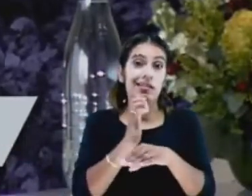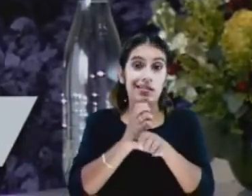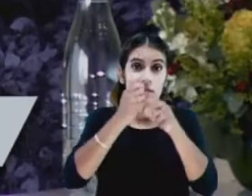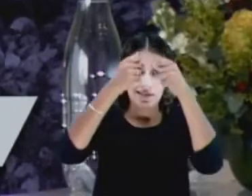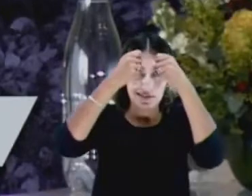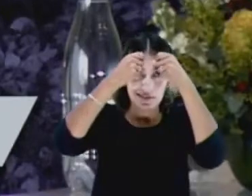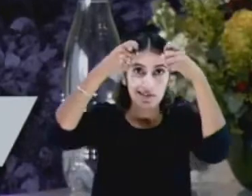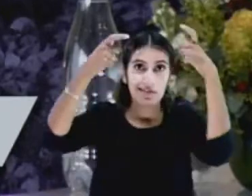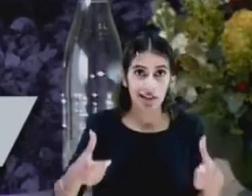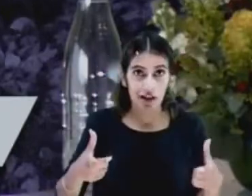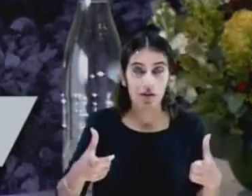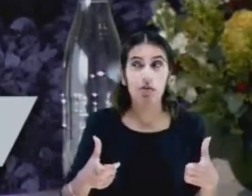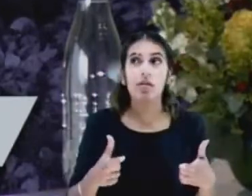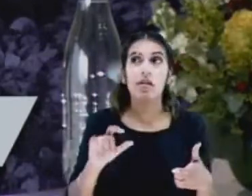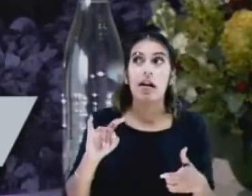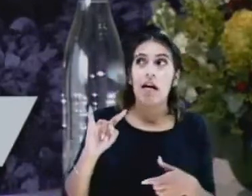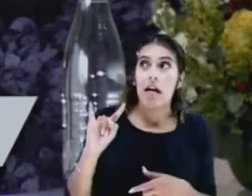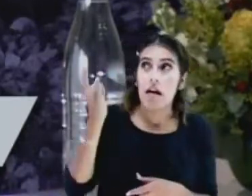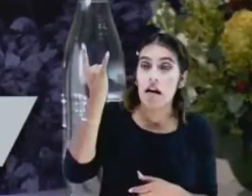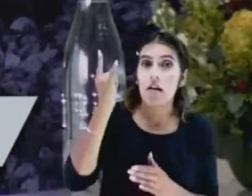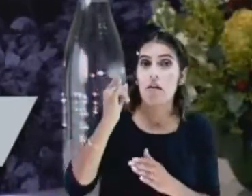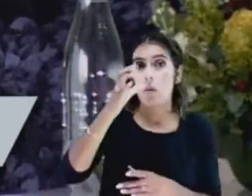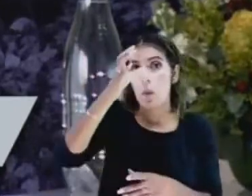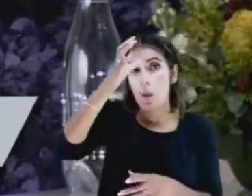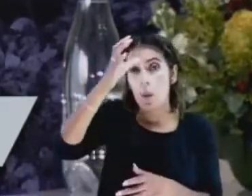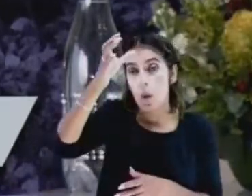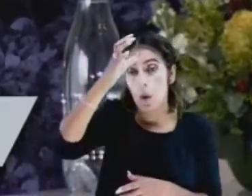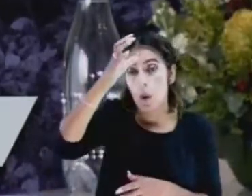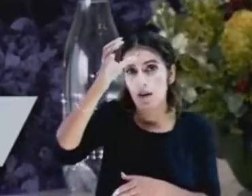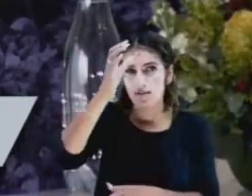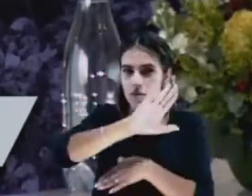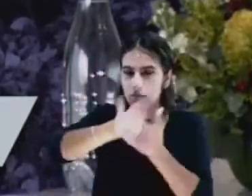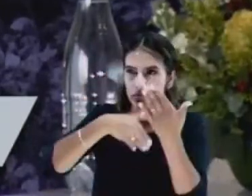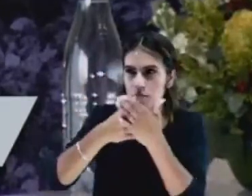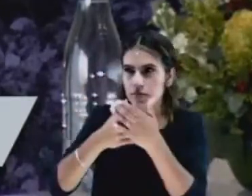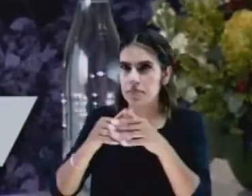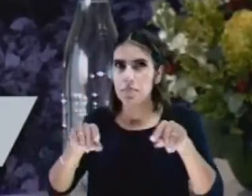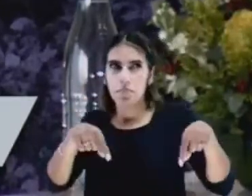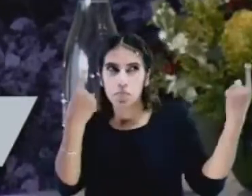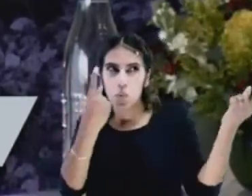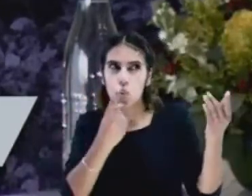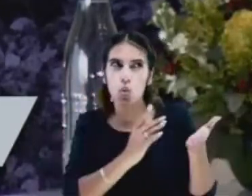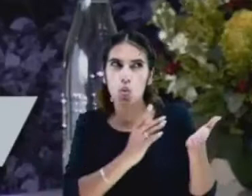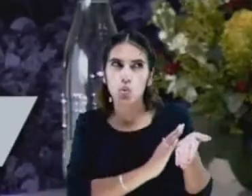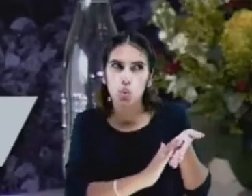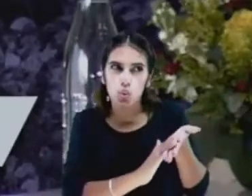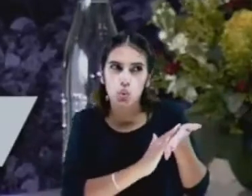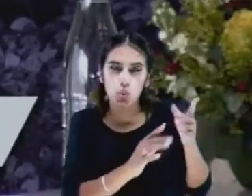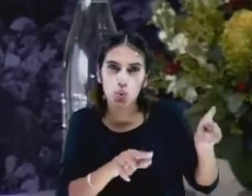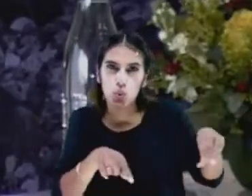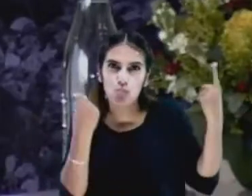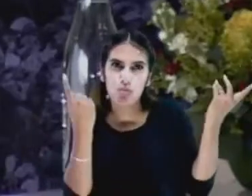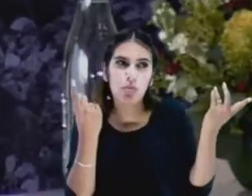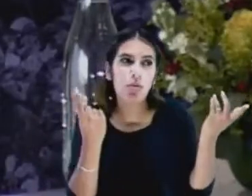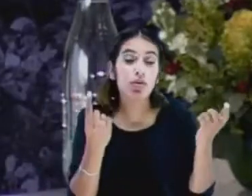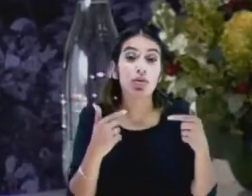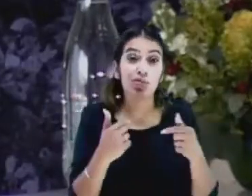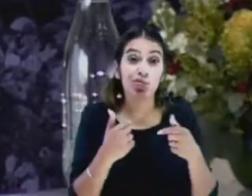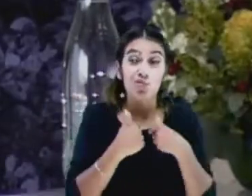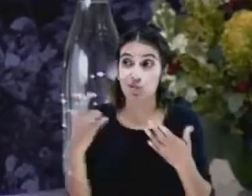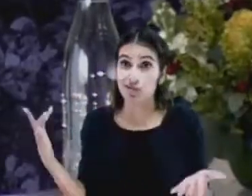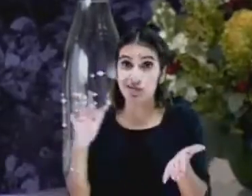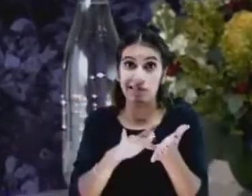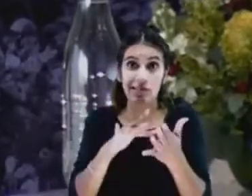una solicitud de concepto para resolver las controladas que tengo con otra entidad estatal y voy a intervenir en la audiencia pues yo sí necesito